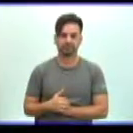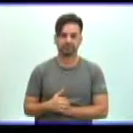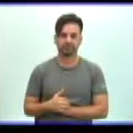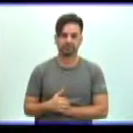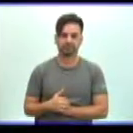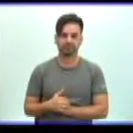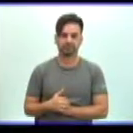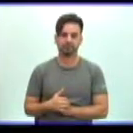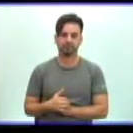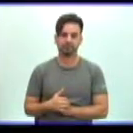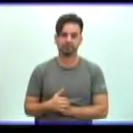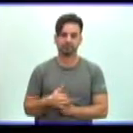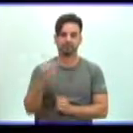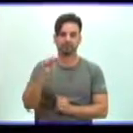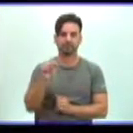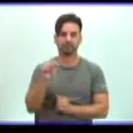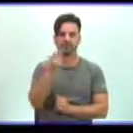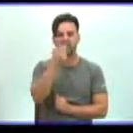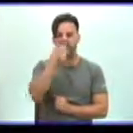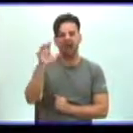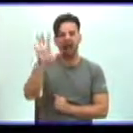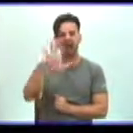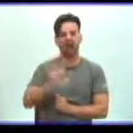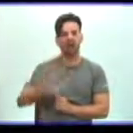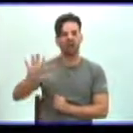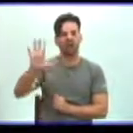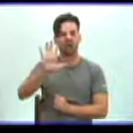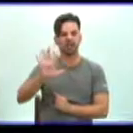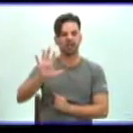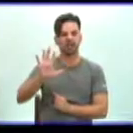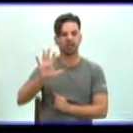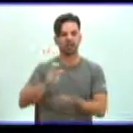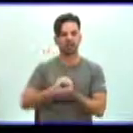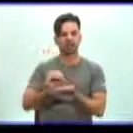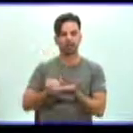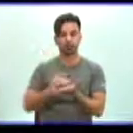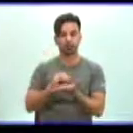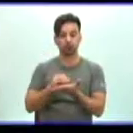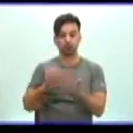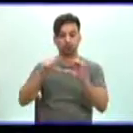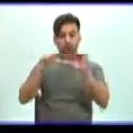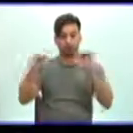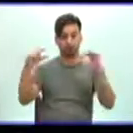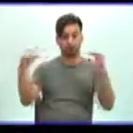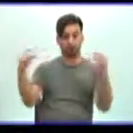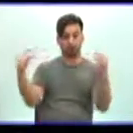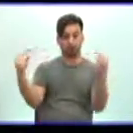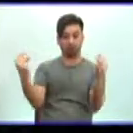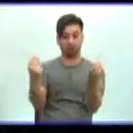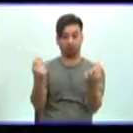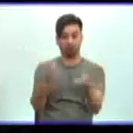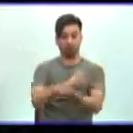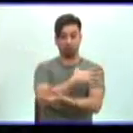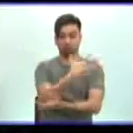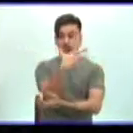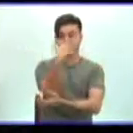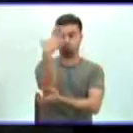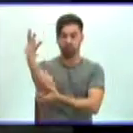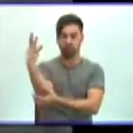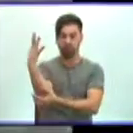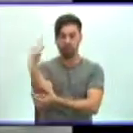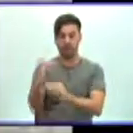El efecto en África es una abundante vegetación en el Ecuador y el desierto en el Sahara. Europa es nubosa y